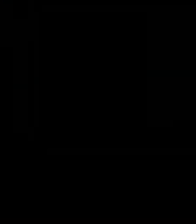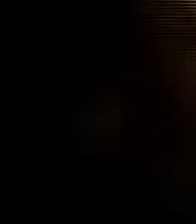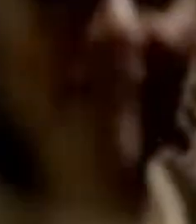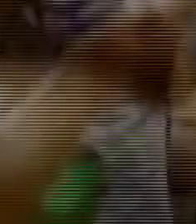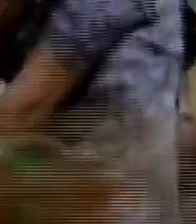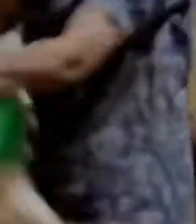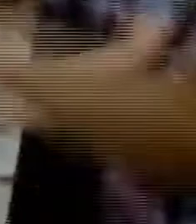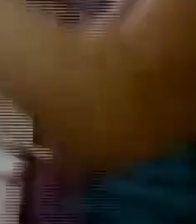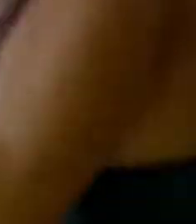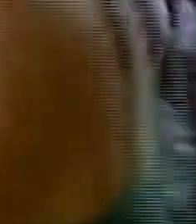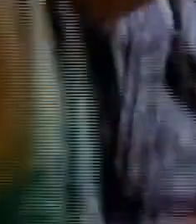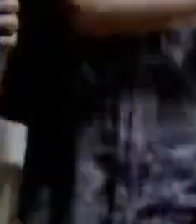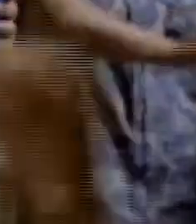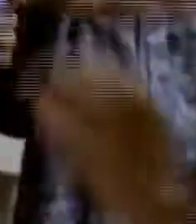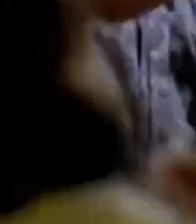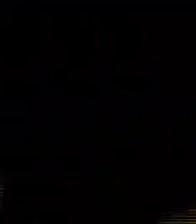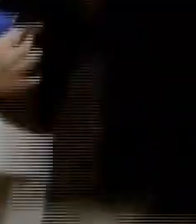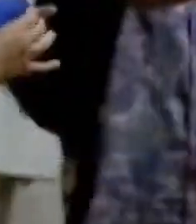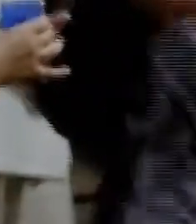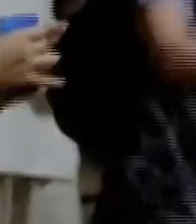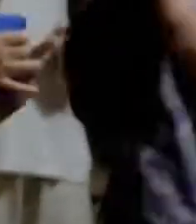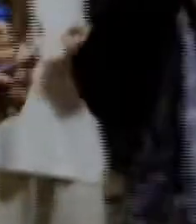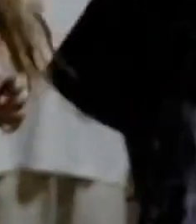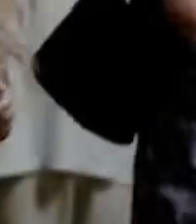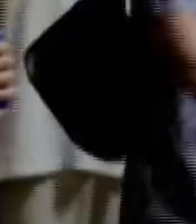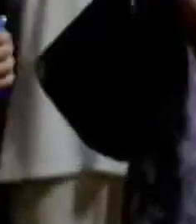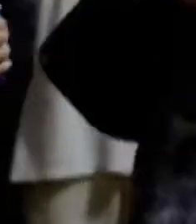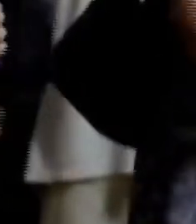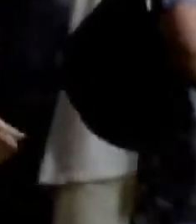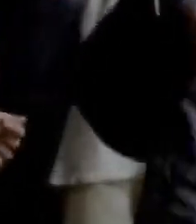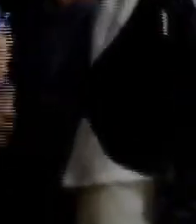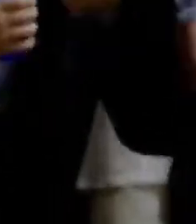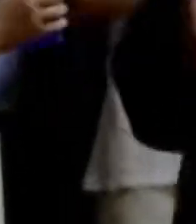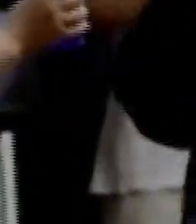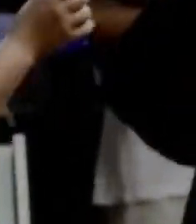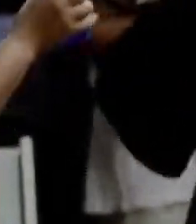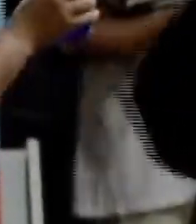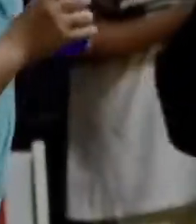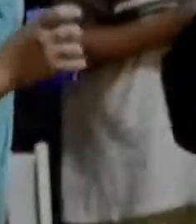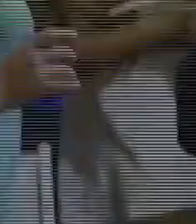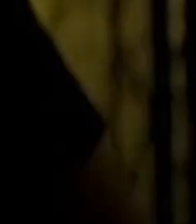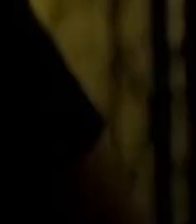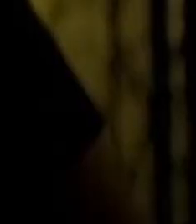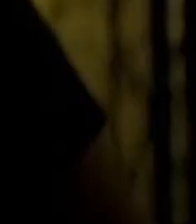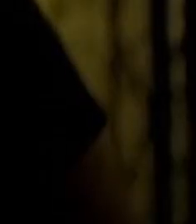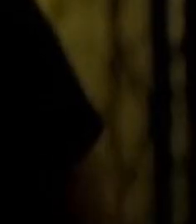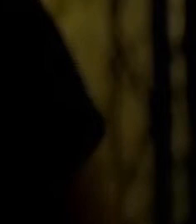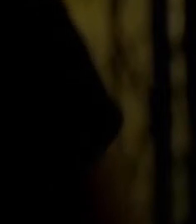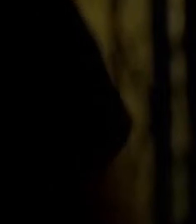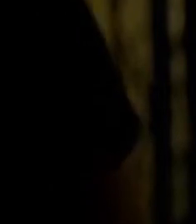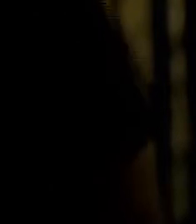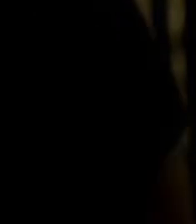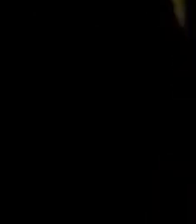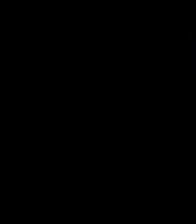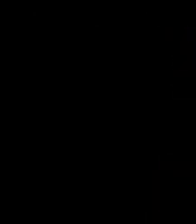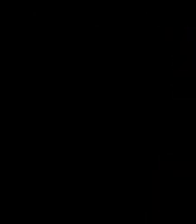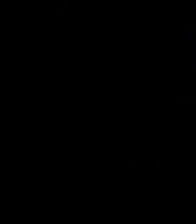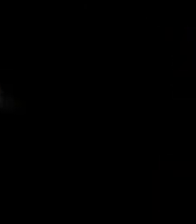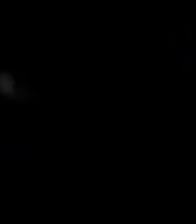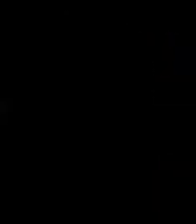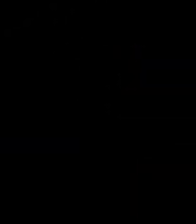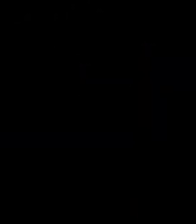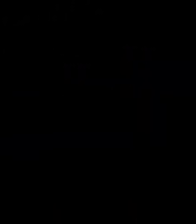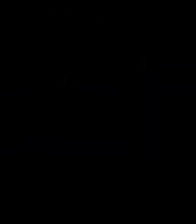Gina? Mira, yo no te quiero de amigo, no te quiero de amante, no te quiero de novio, no te quiero de nada. Me haces mal, Romero. Necesito divertirme un